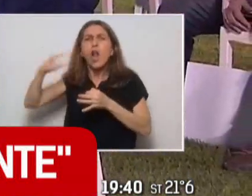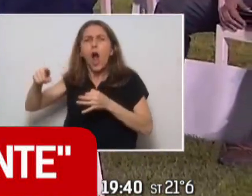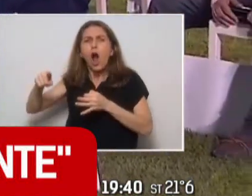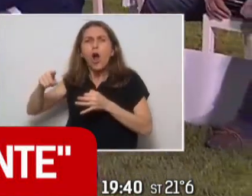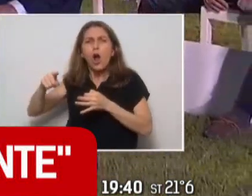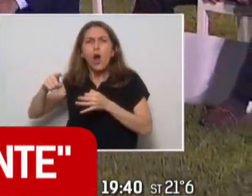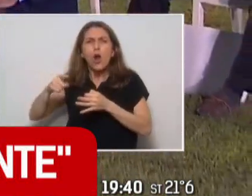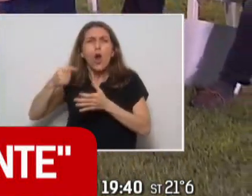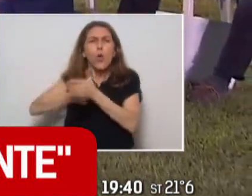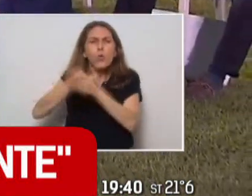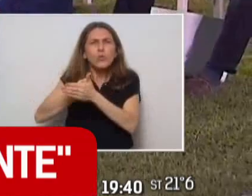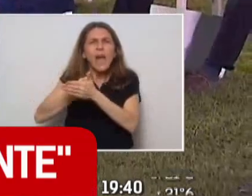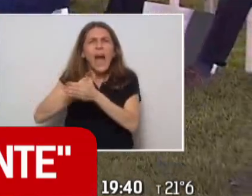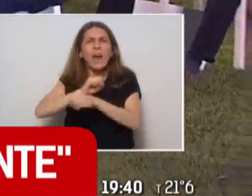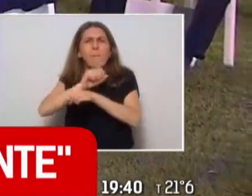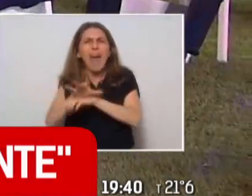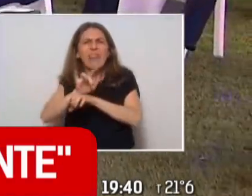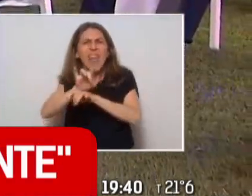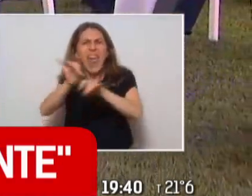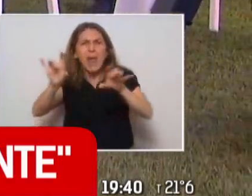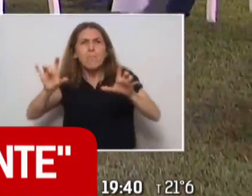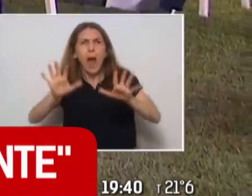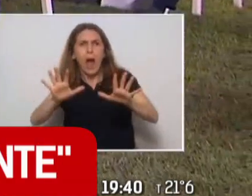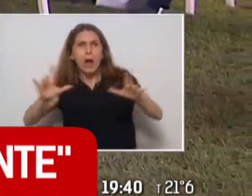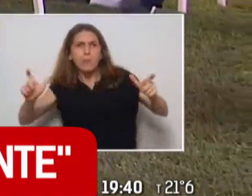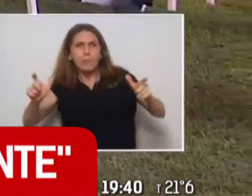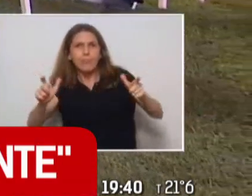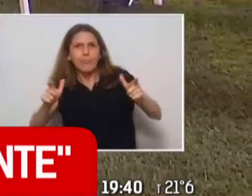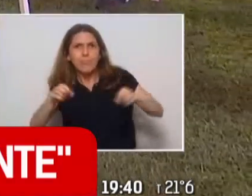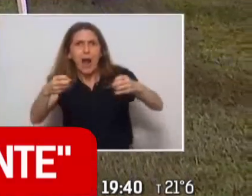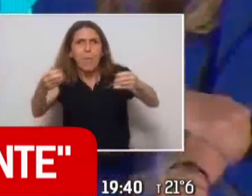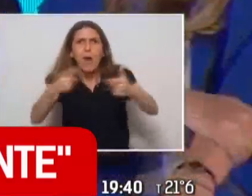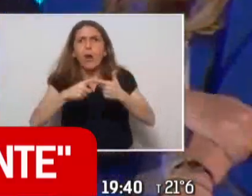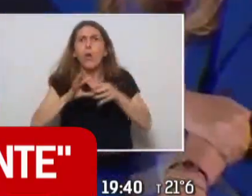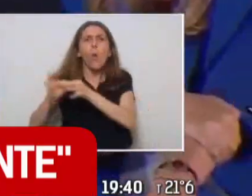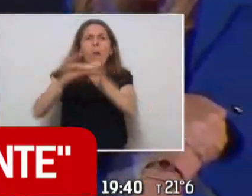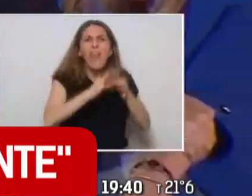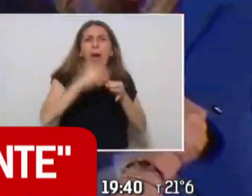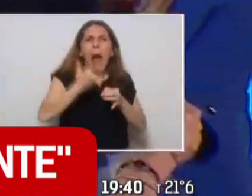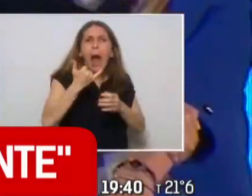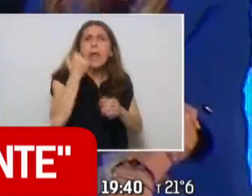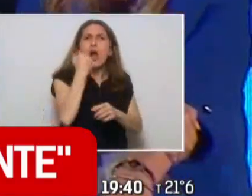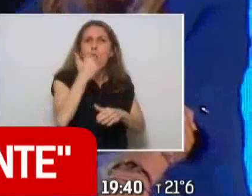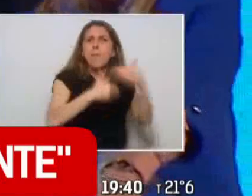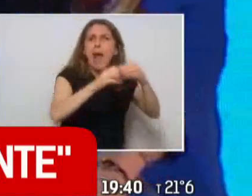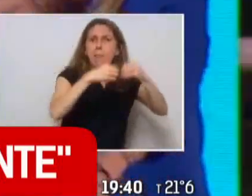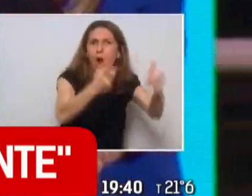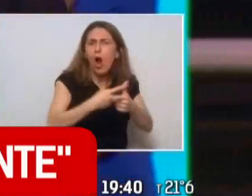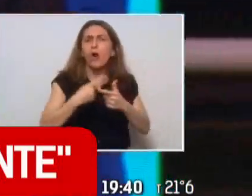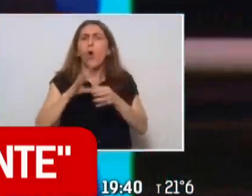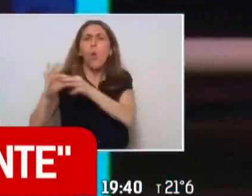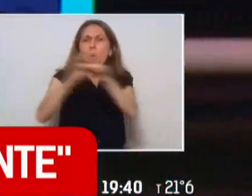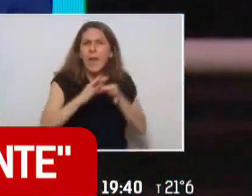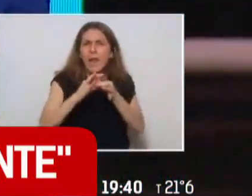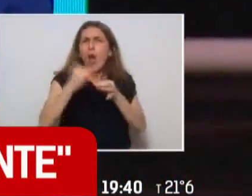tremenda pandemia, en unidad empezamos a recuperar la economía y el trabajo, en unidad cuidamos la salud de nuestra